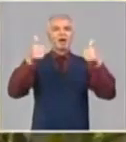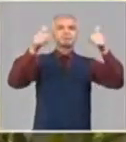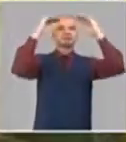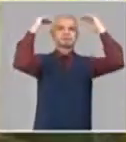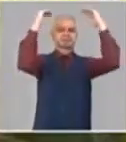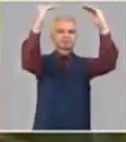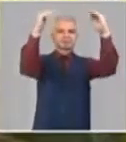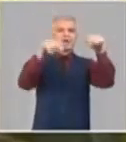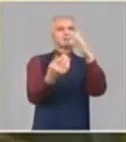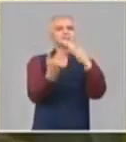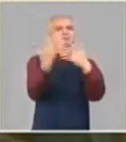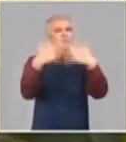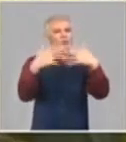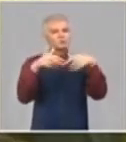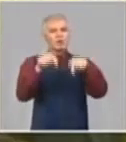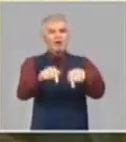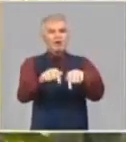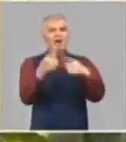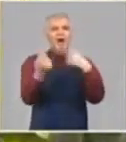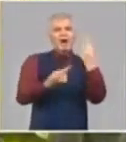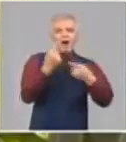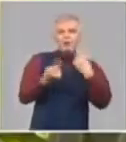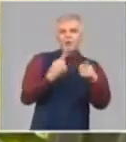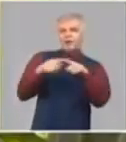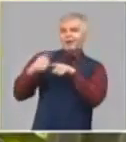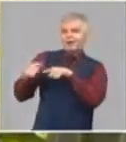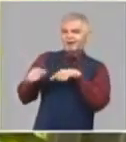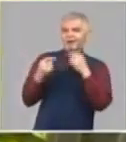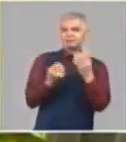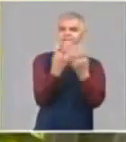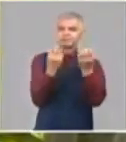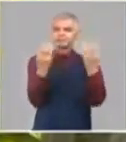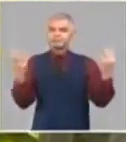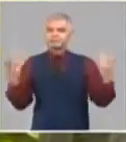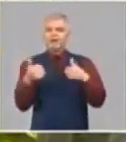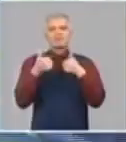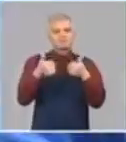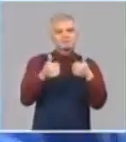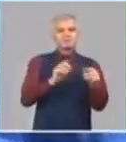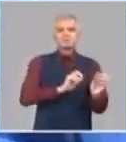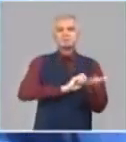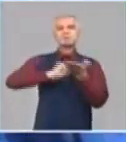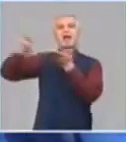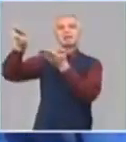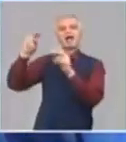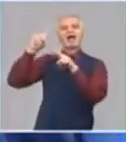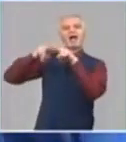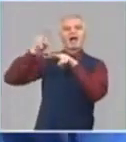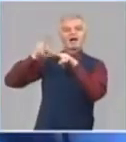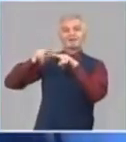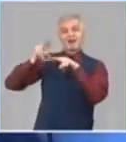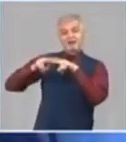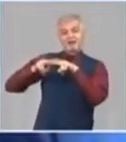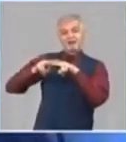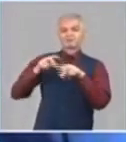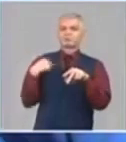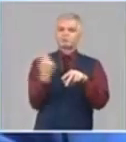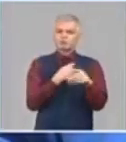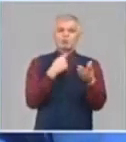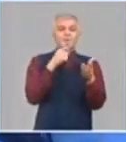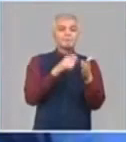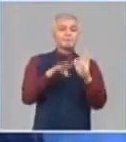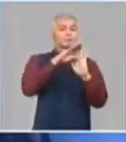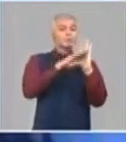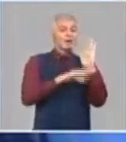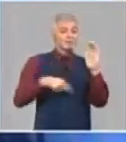producción. Vegetales frescos se destinan diariamente hacia la capital del país. Nosotros tenemos un programa montado diario para la